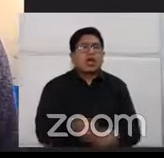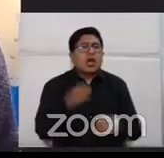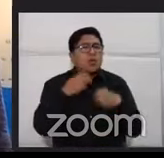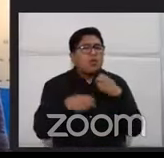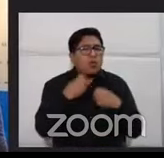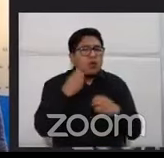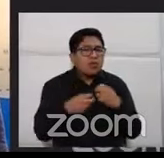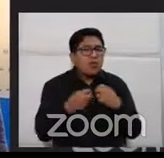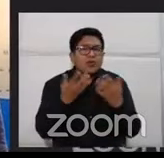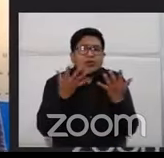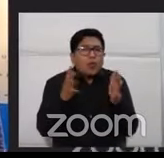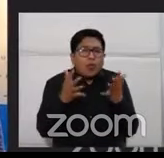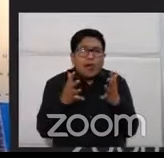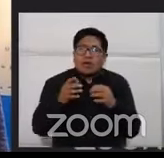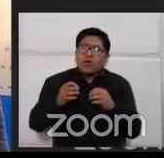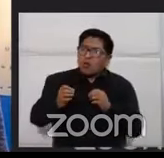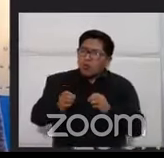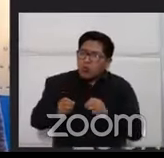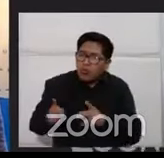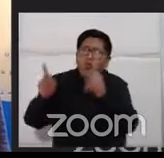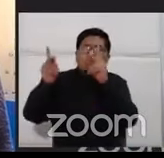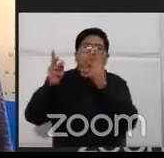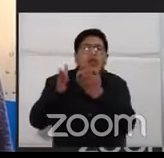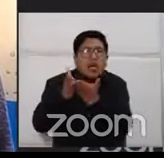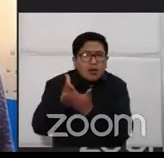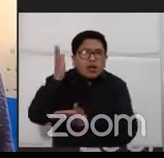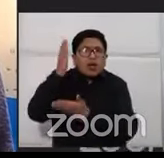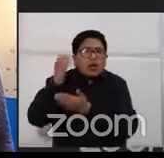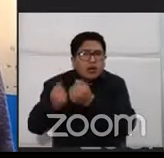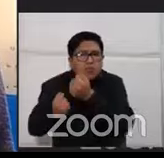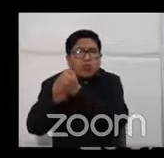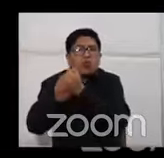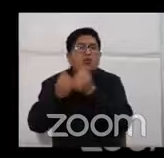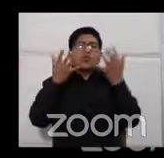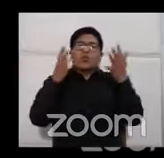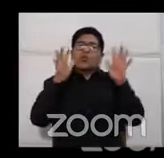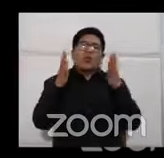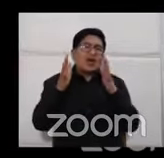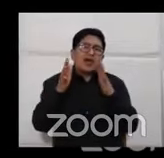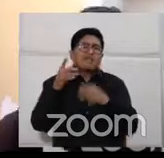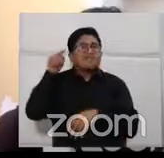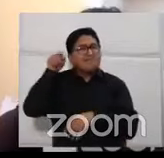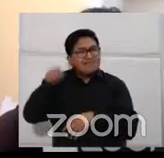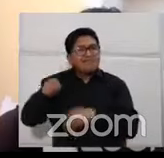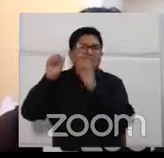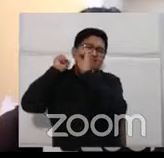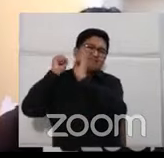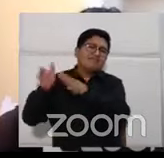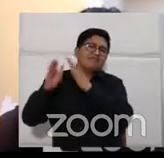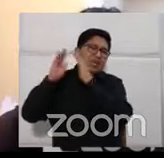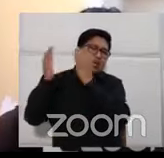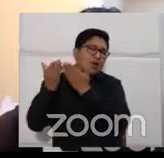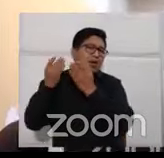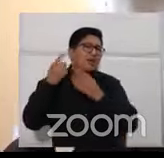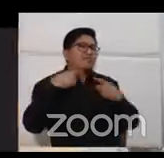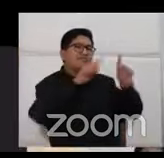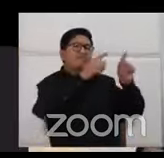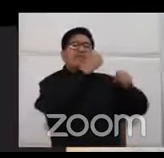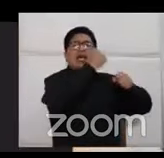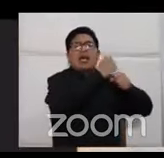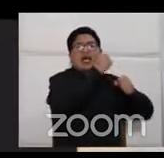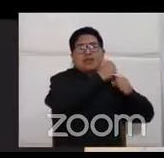necesaria para para salir adelante estudiar no tiene préstamos becas así son